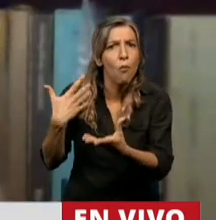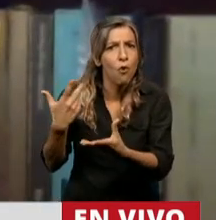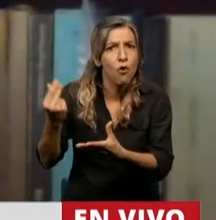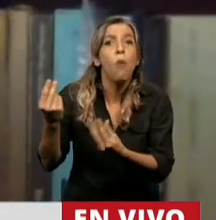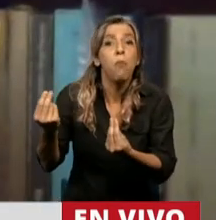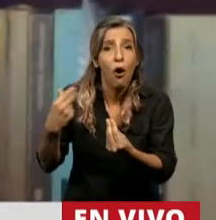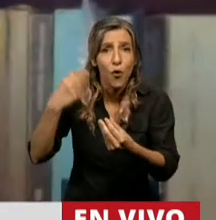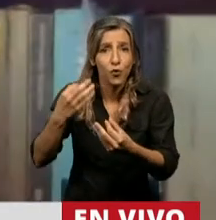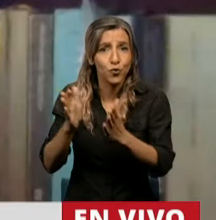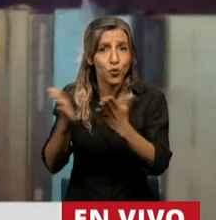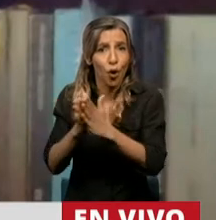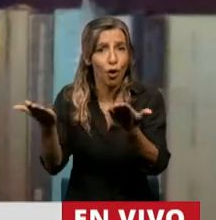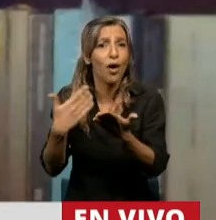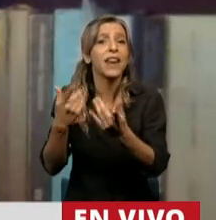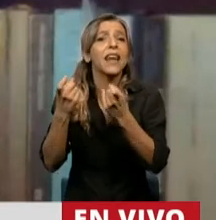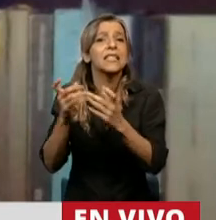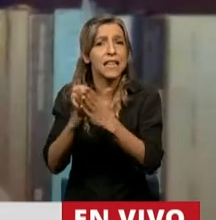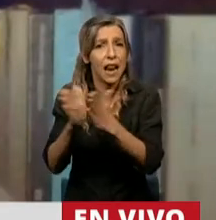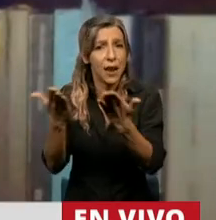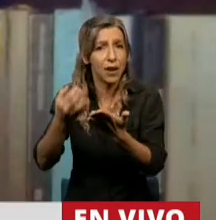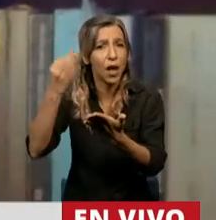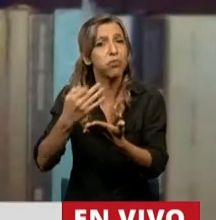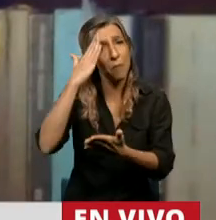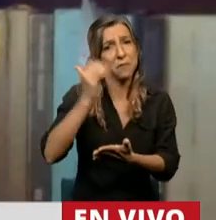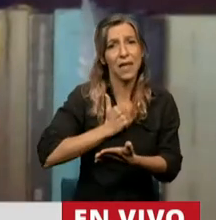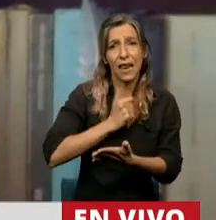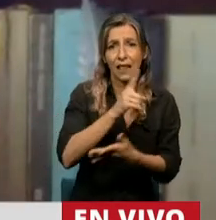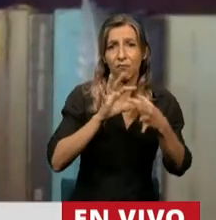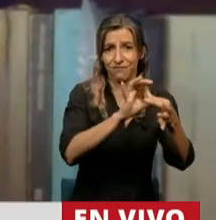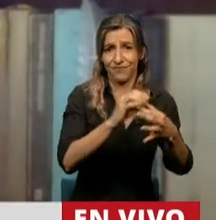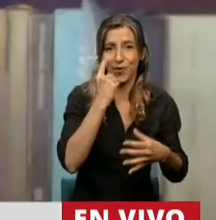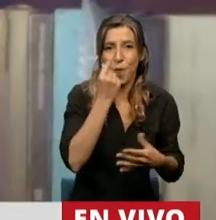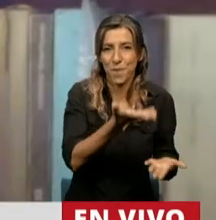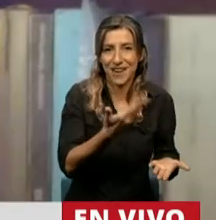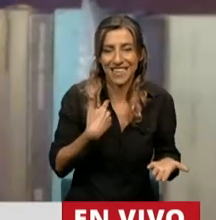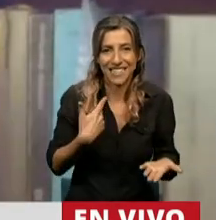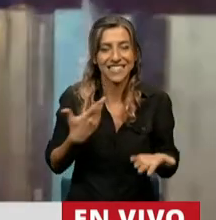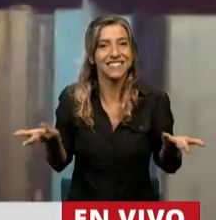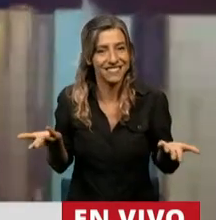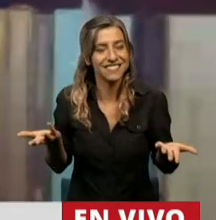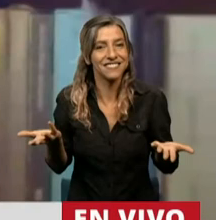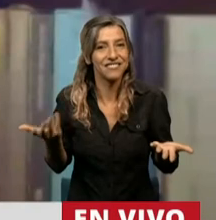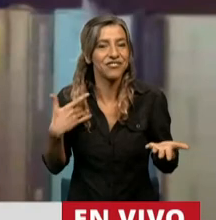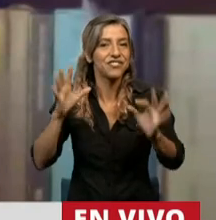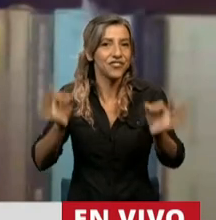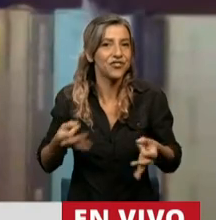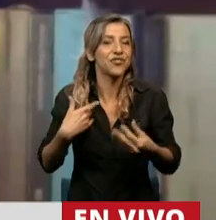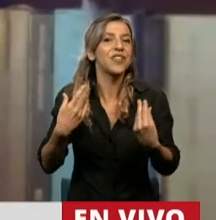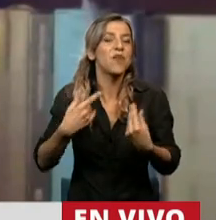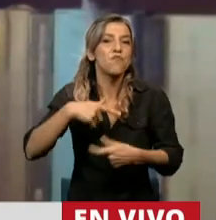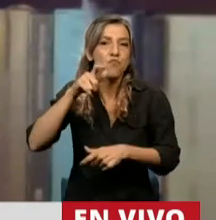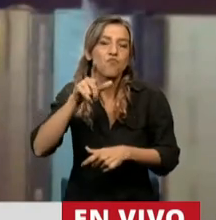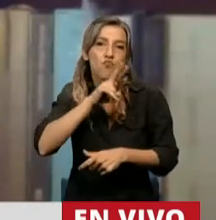el ejército. Entonces, por esa razón, no podía votar. Pero ella ahí empecinadamente logró lo que quiso y